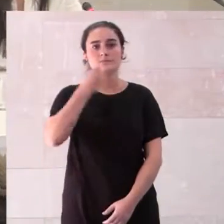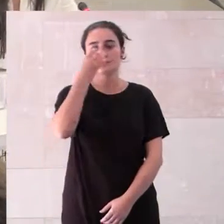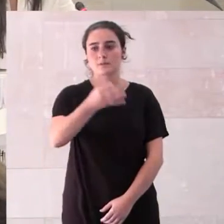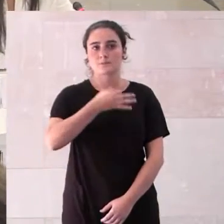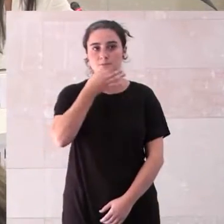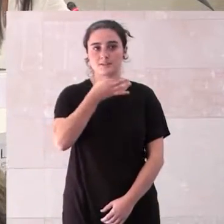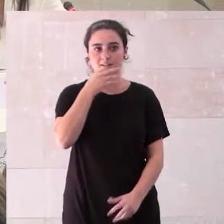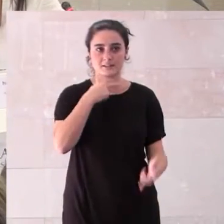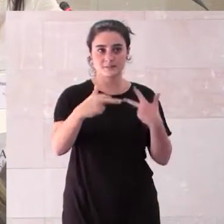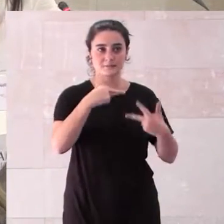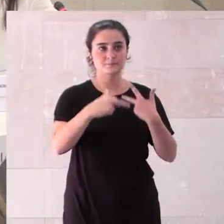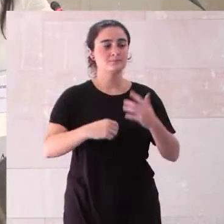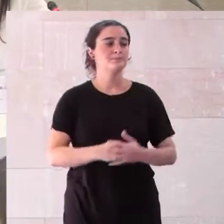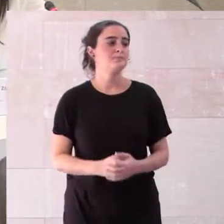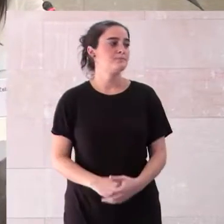Arratsaldeon eta